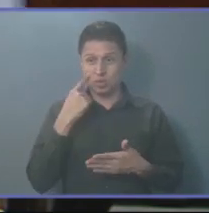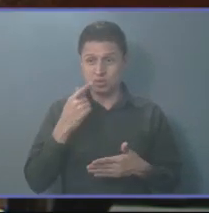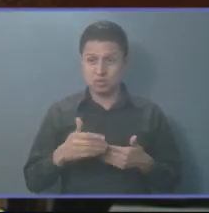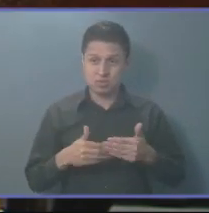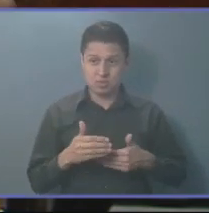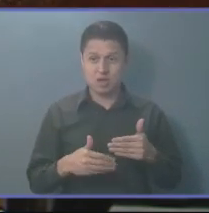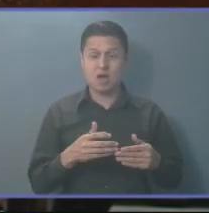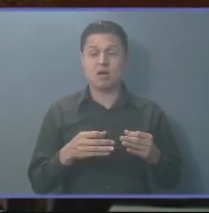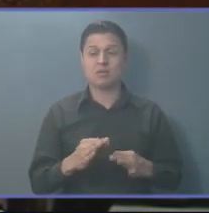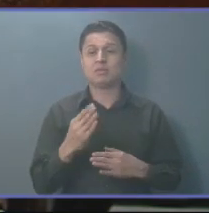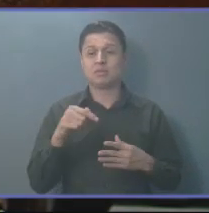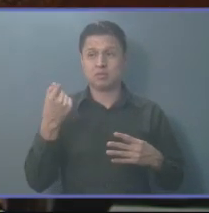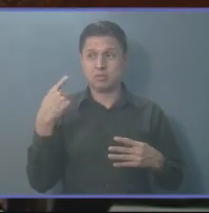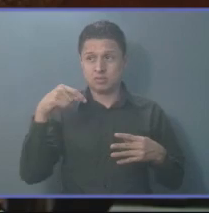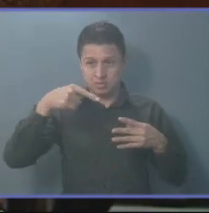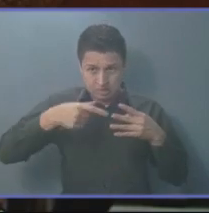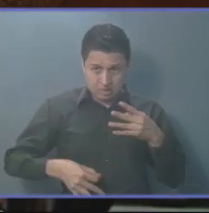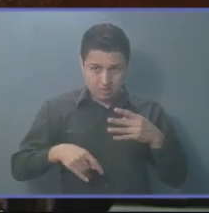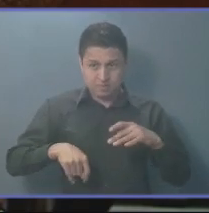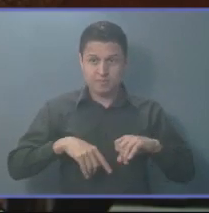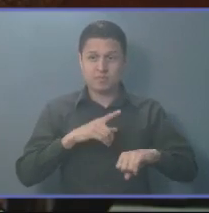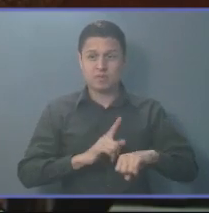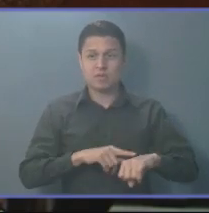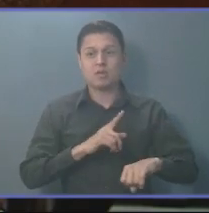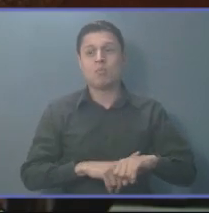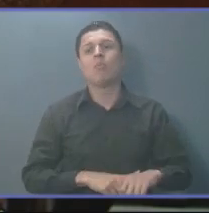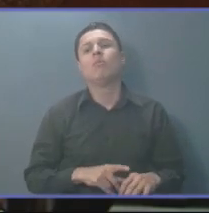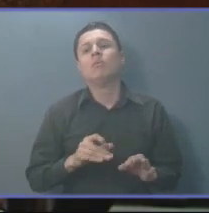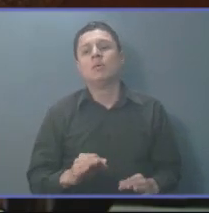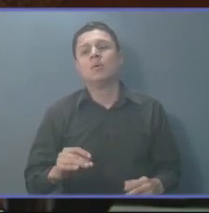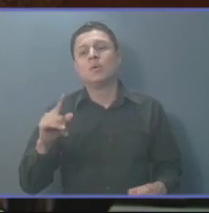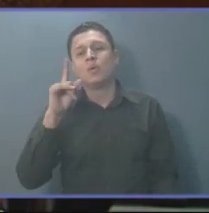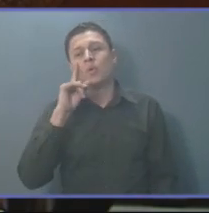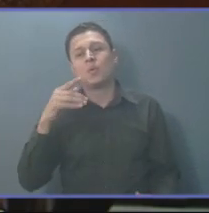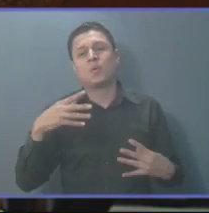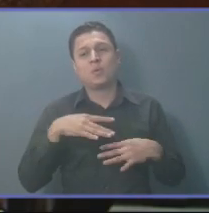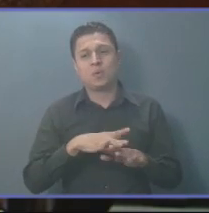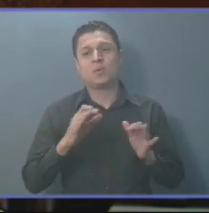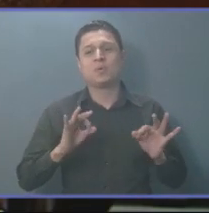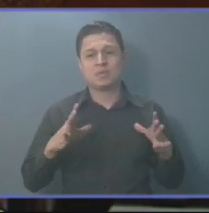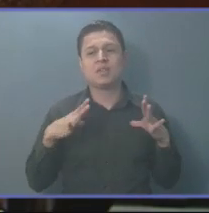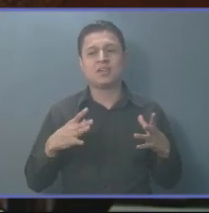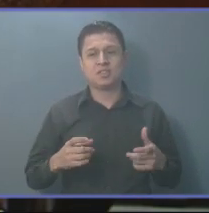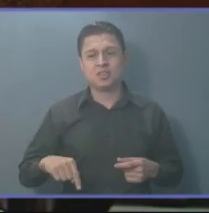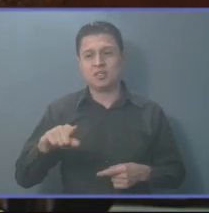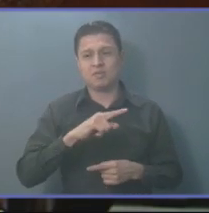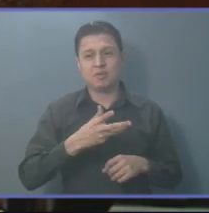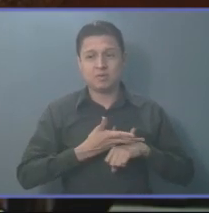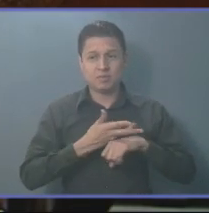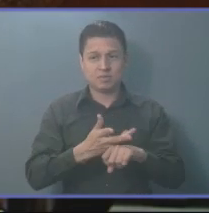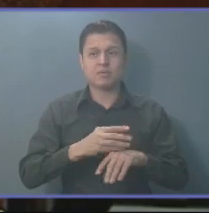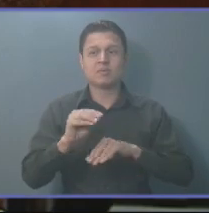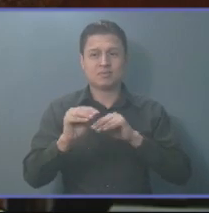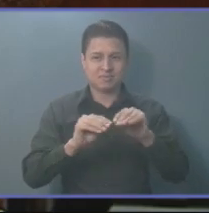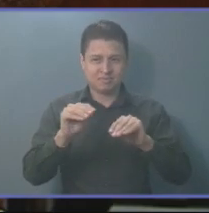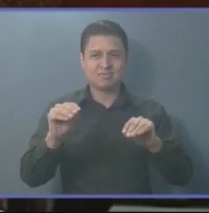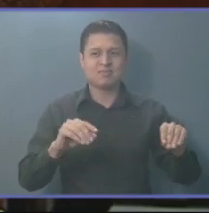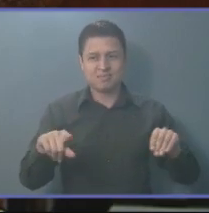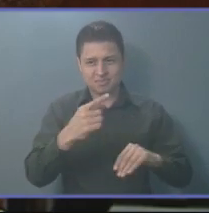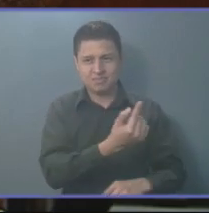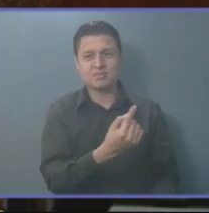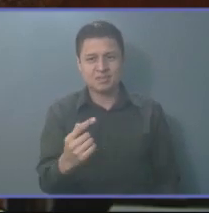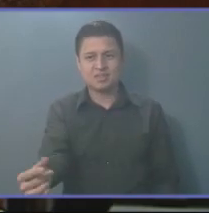ley. Durante el periodo de la cuarentena, el transporte público circulará lo necesario para movilizar a las personas